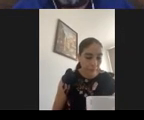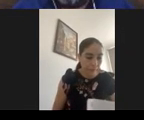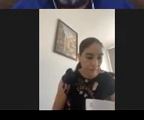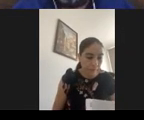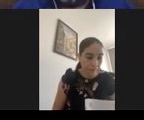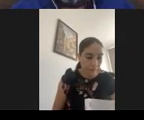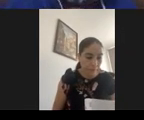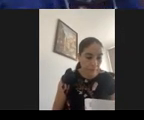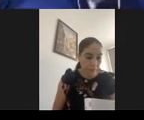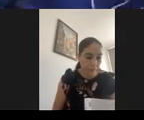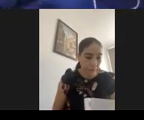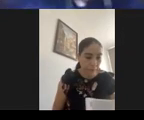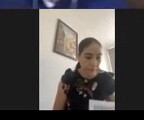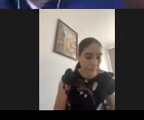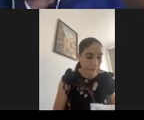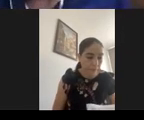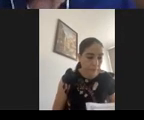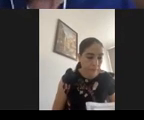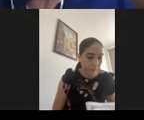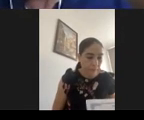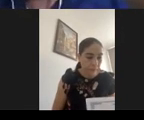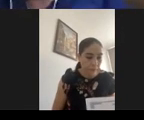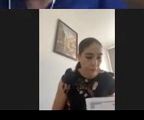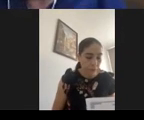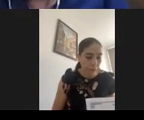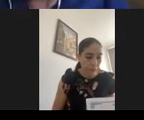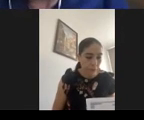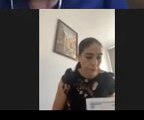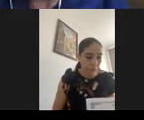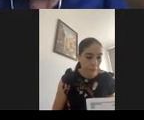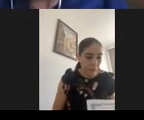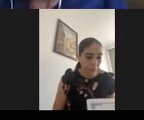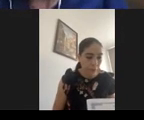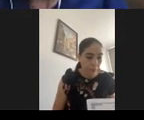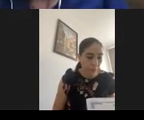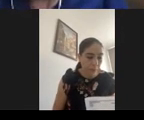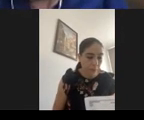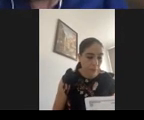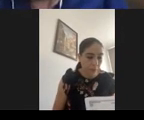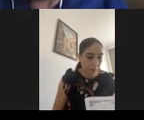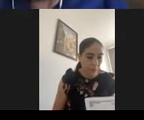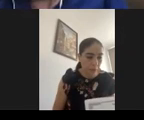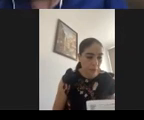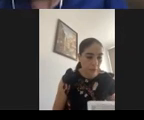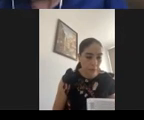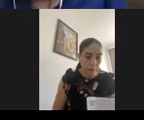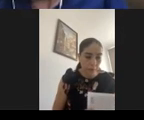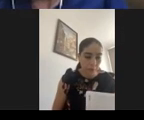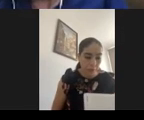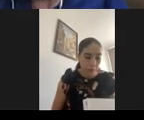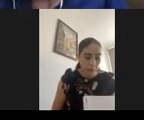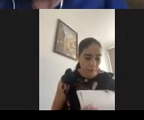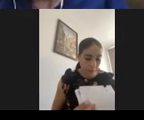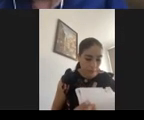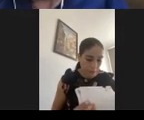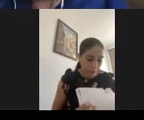crearon una estrategia completa, se fueron implementadas en acción. Por ejemplo, y fue una